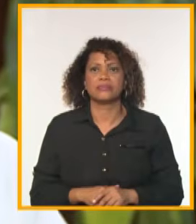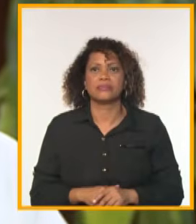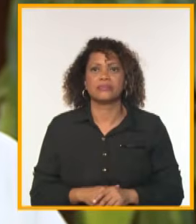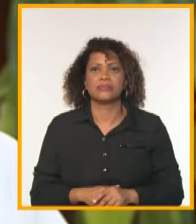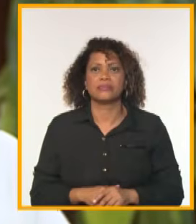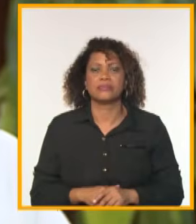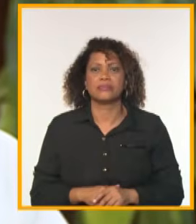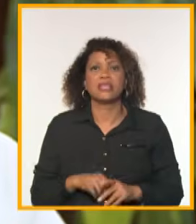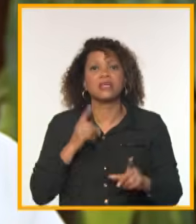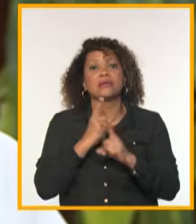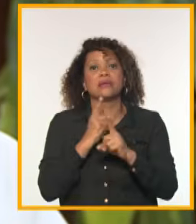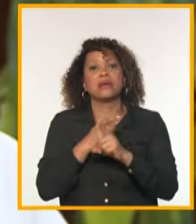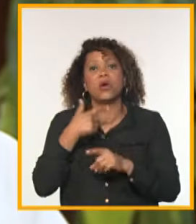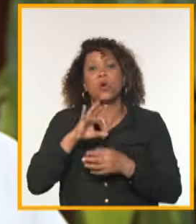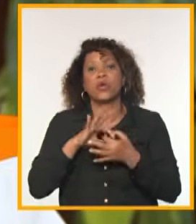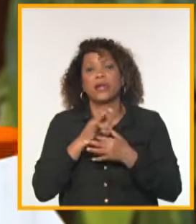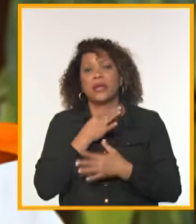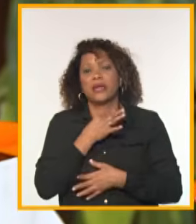Conocimos a Jorge en el año